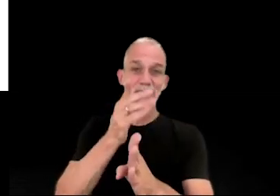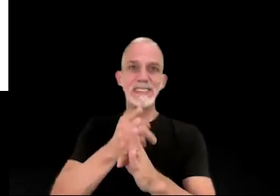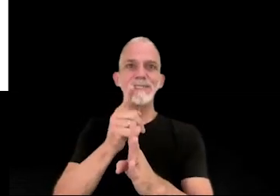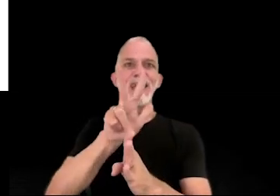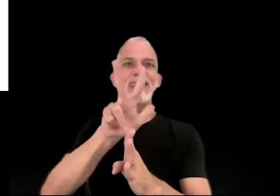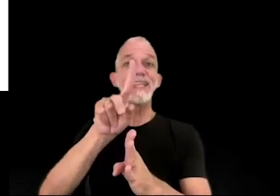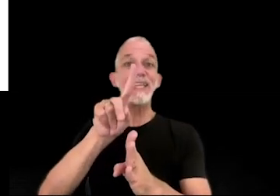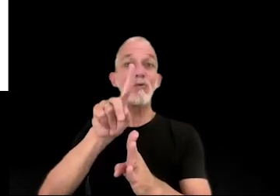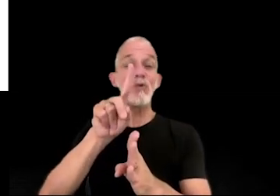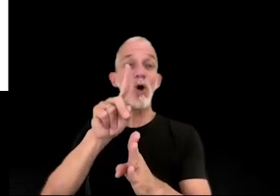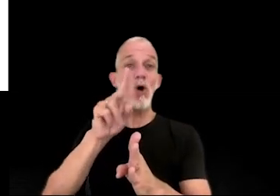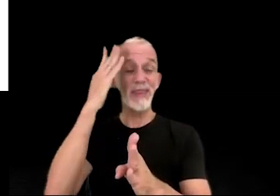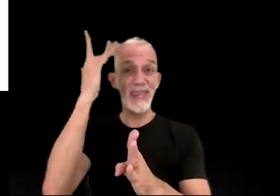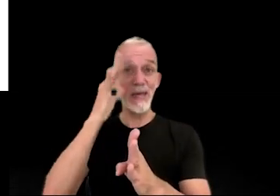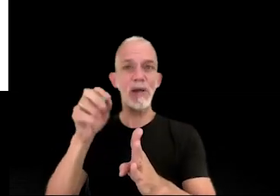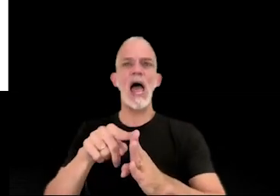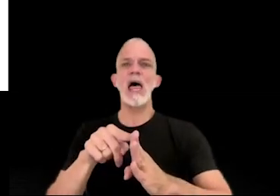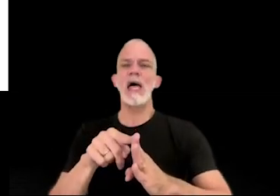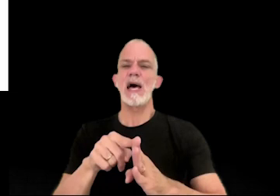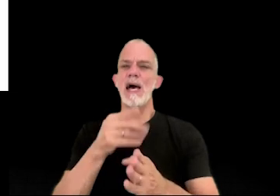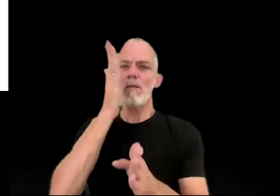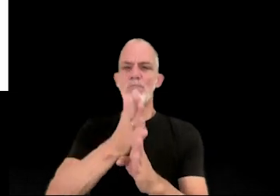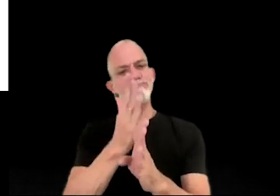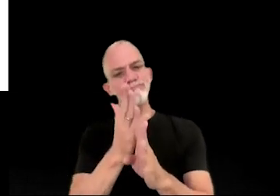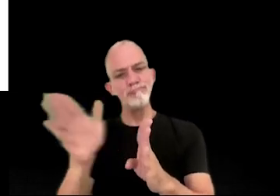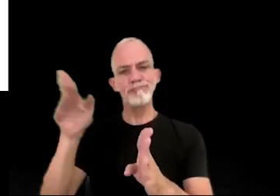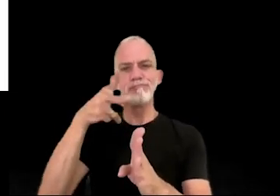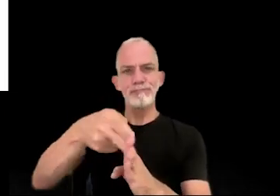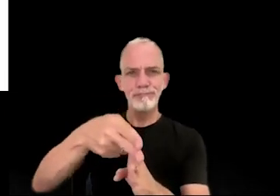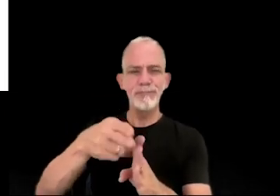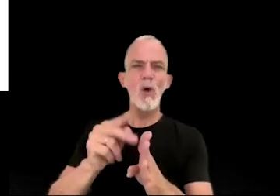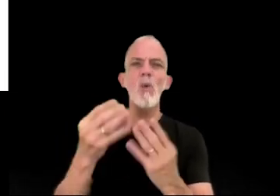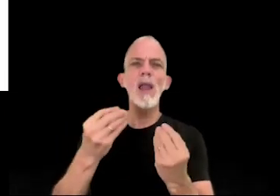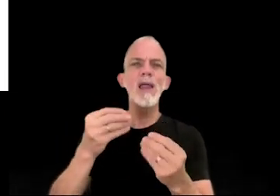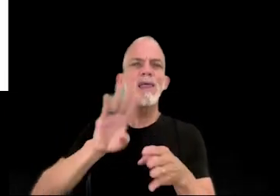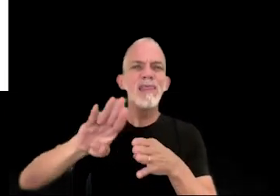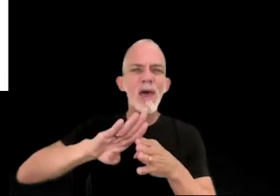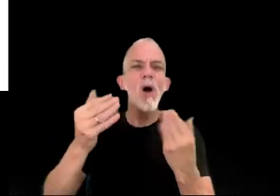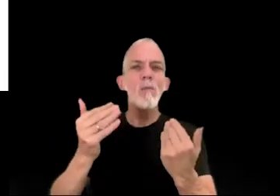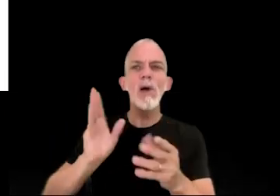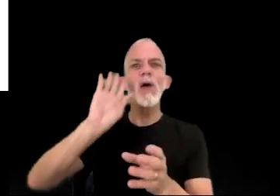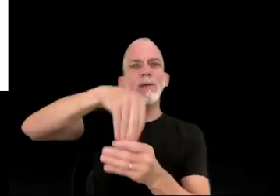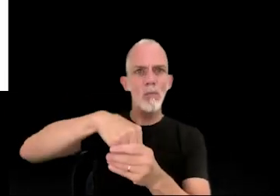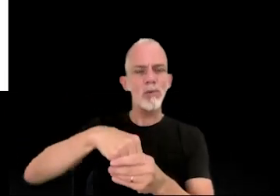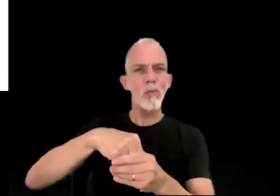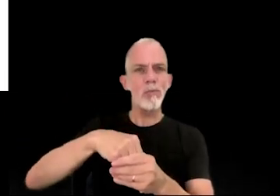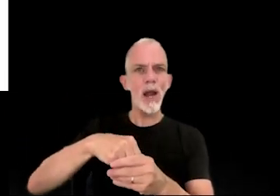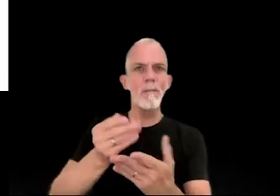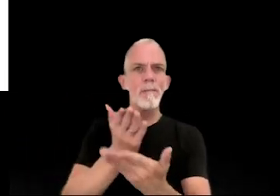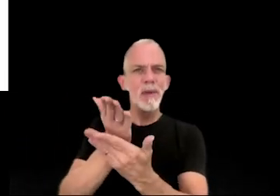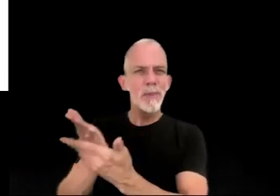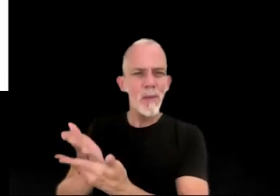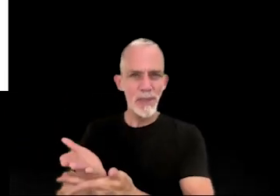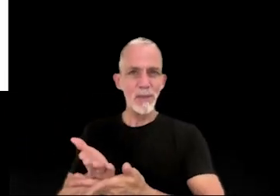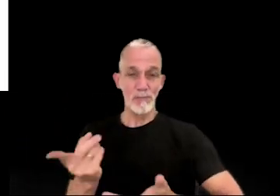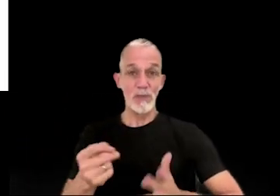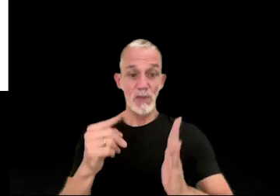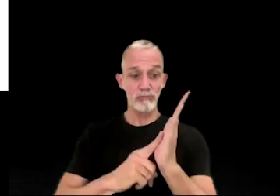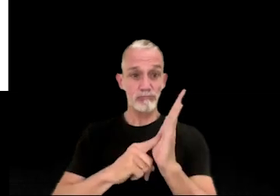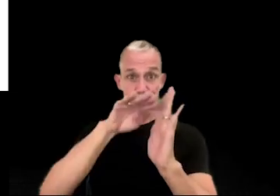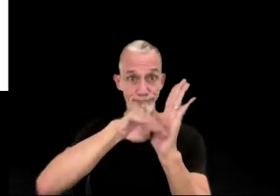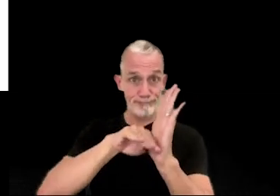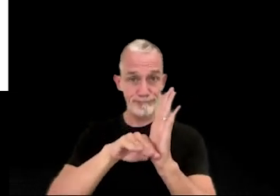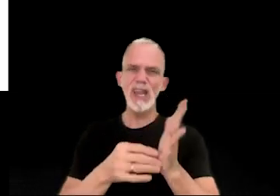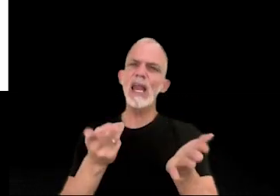fecha nos va a establecer cuáles son las obligaciones que nosotros podemos incorporar. Y en la redacción normativa se repite en